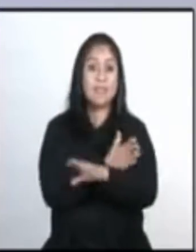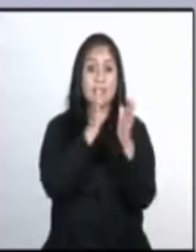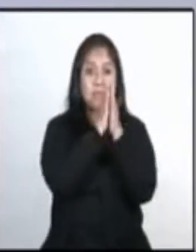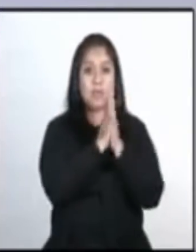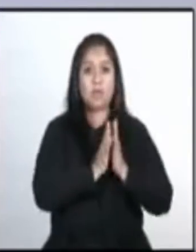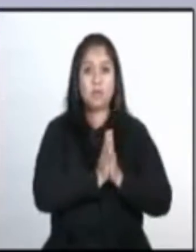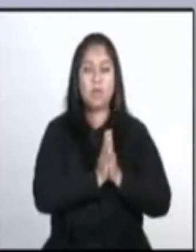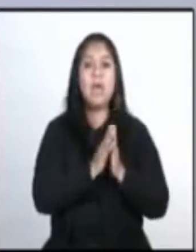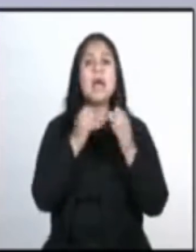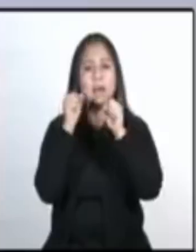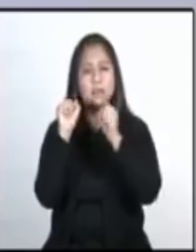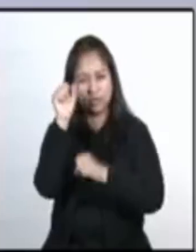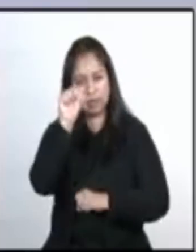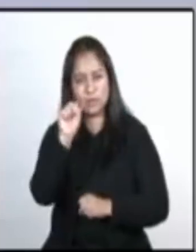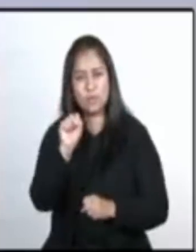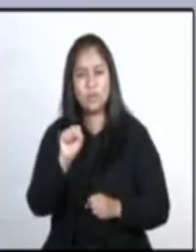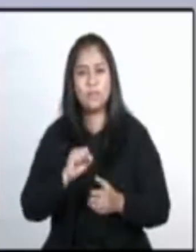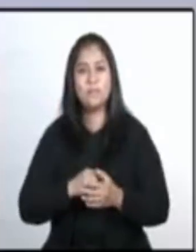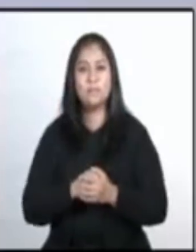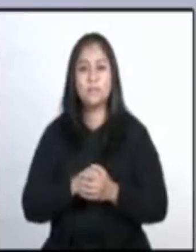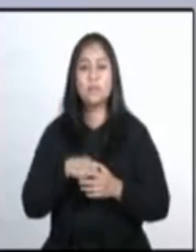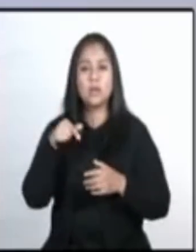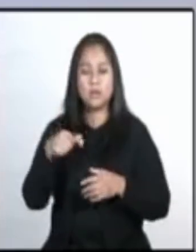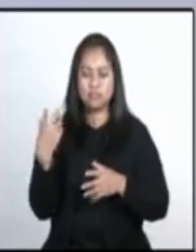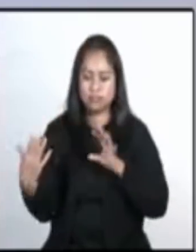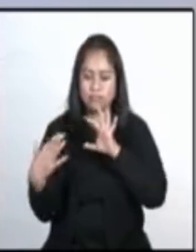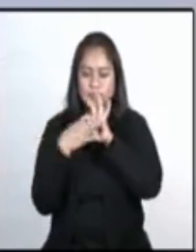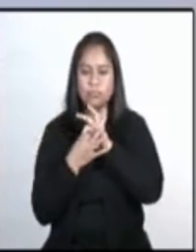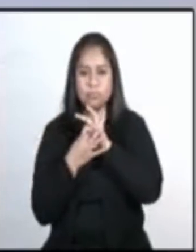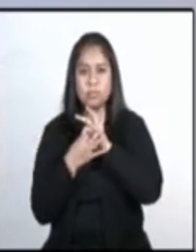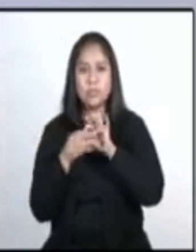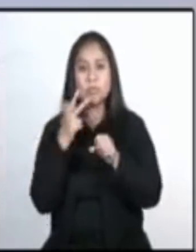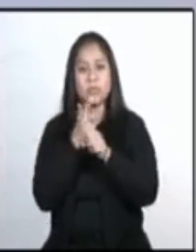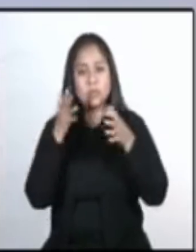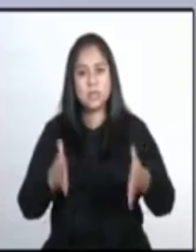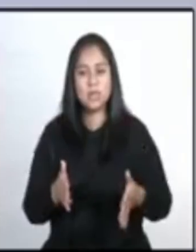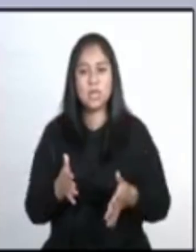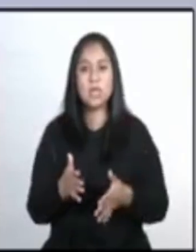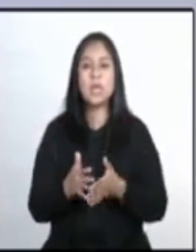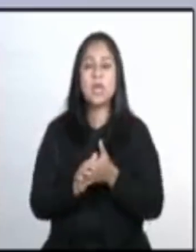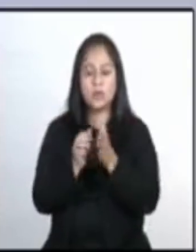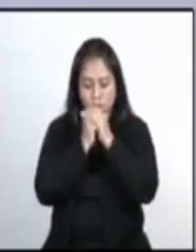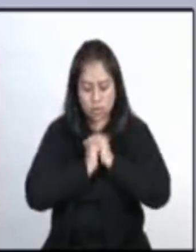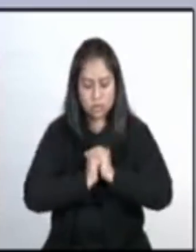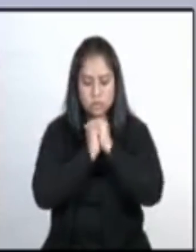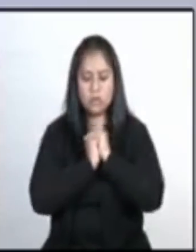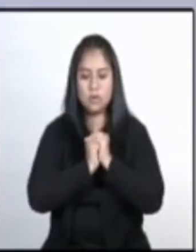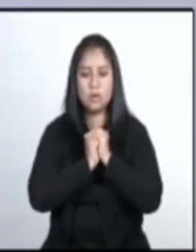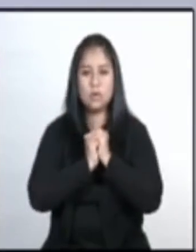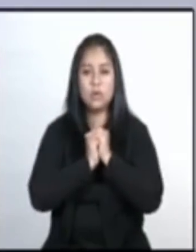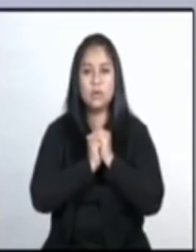Dios, hagámoslo el sábado. Unámonos los guatemaltecos en ayuno, en oración, y